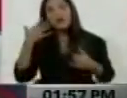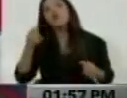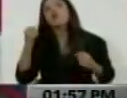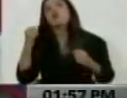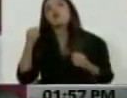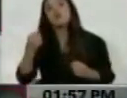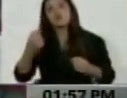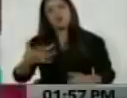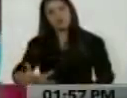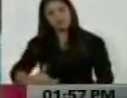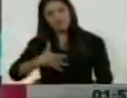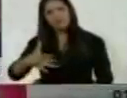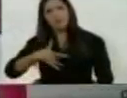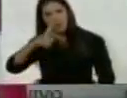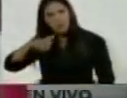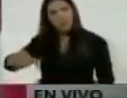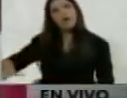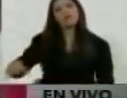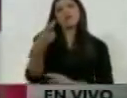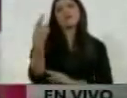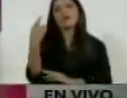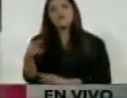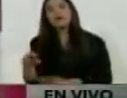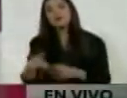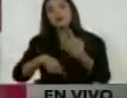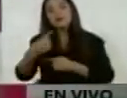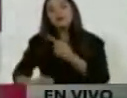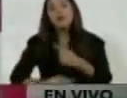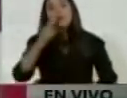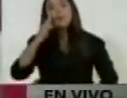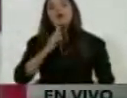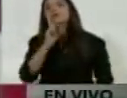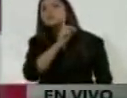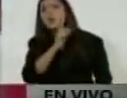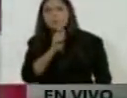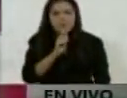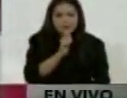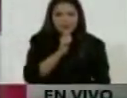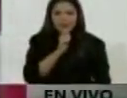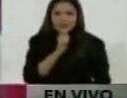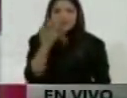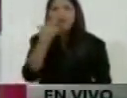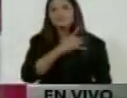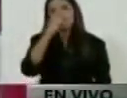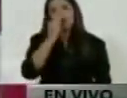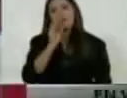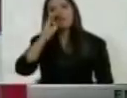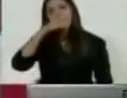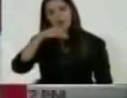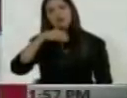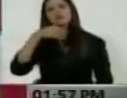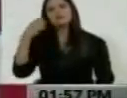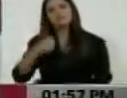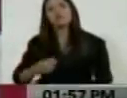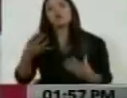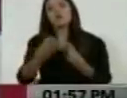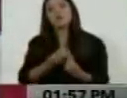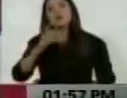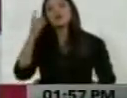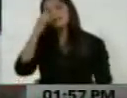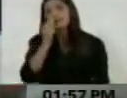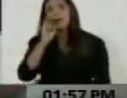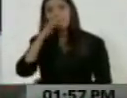de sentirnos un pueblo rebelde heredero de Simón Bolívar, se llamó y se llama Ezequiel Zamora. Así que con Ezequiel Zamora